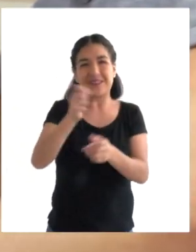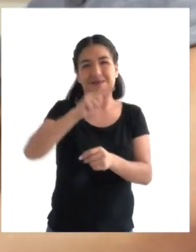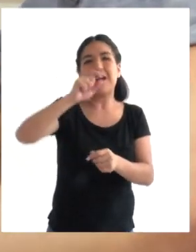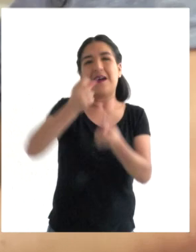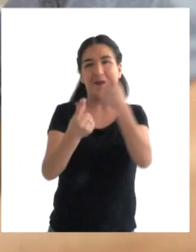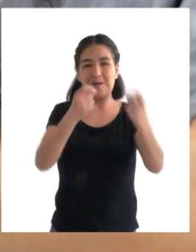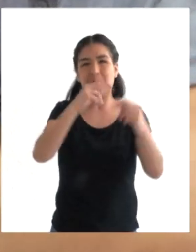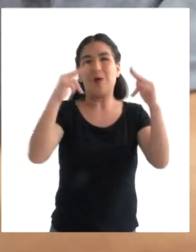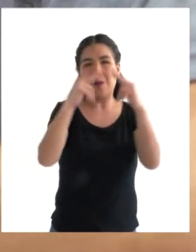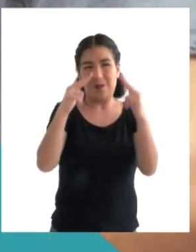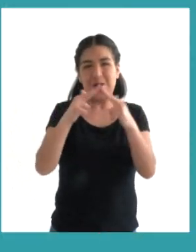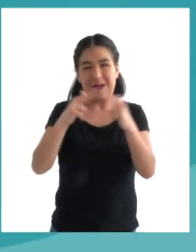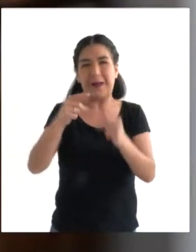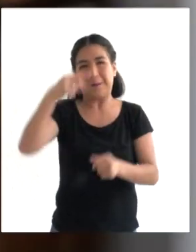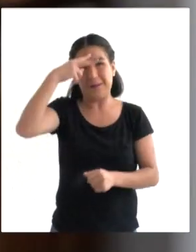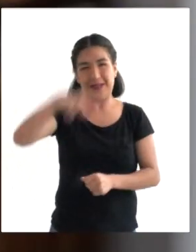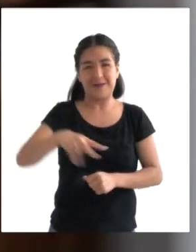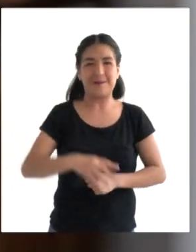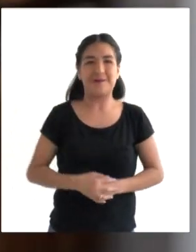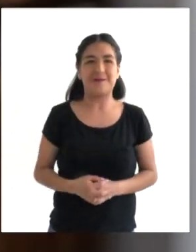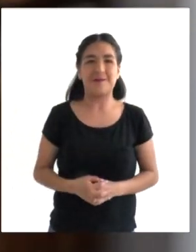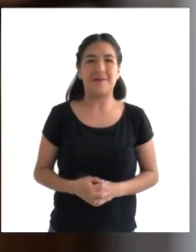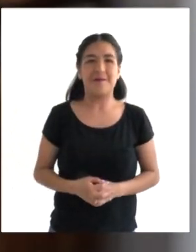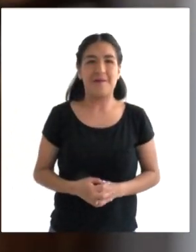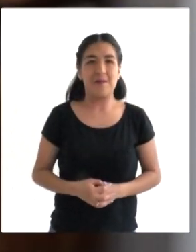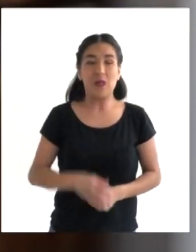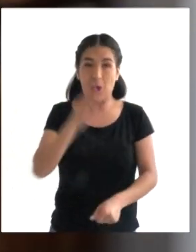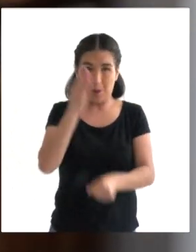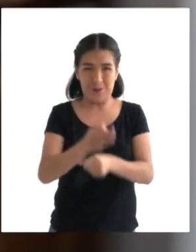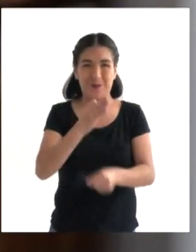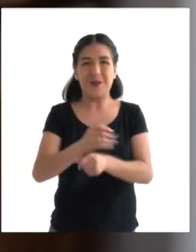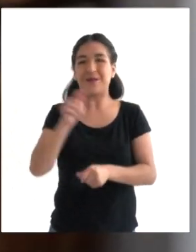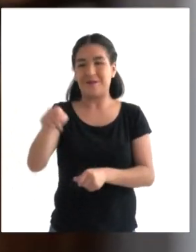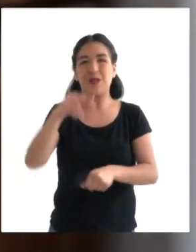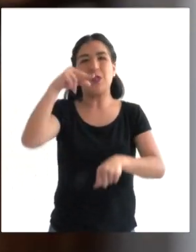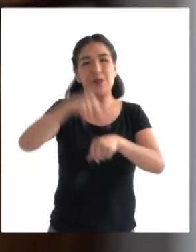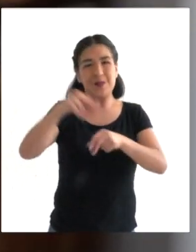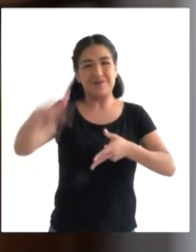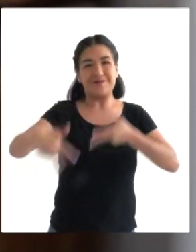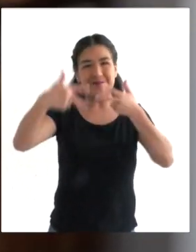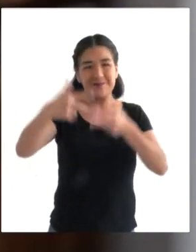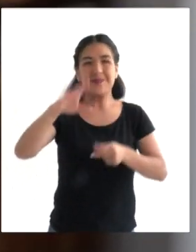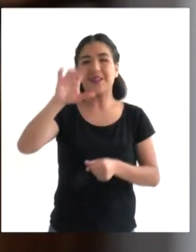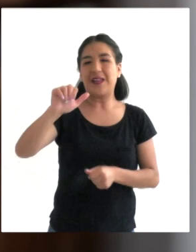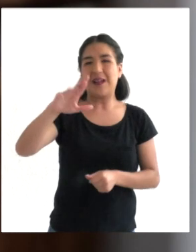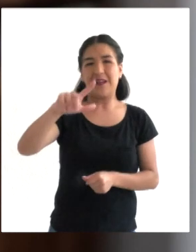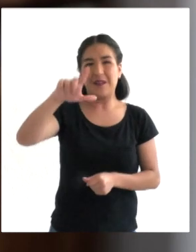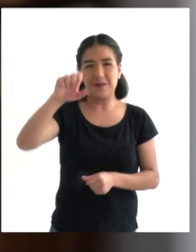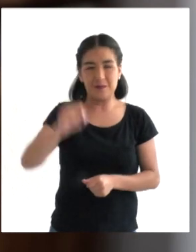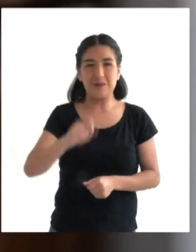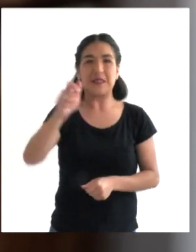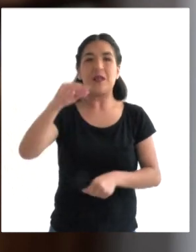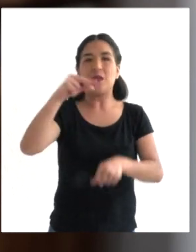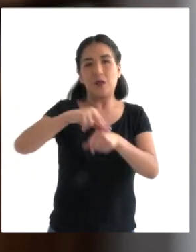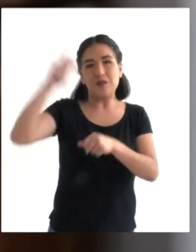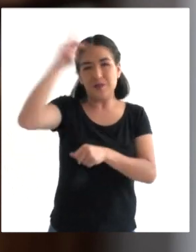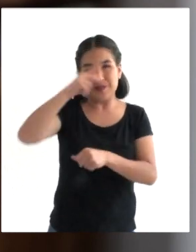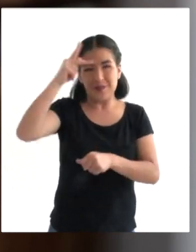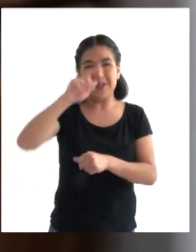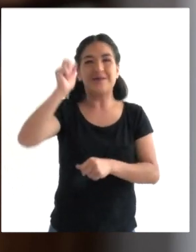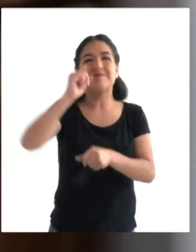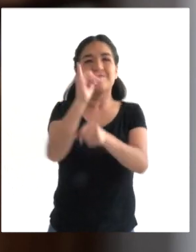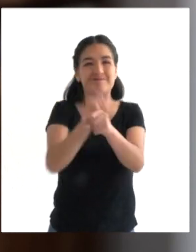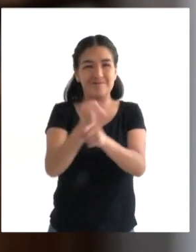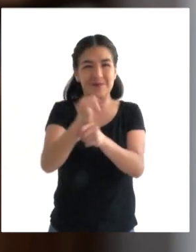hogares mexicanos. Hoy tenemos con nosotros al doctor Carlos Santoyo, doctor en psicología,